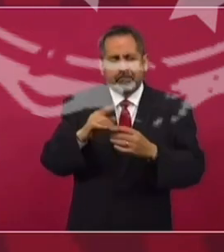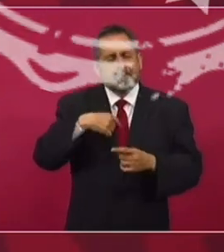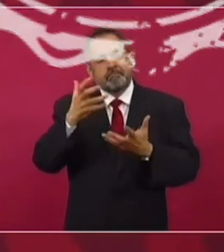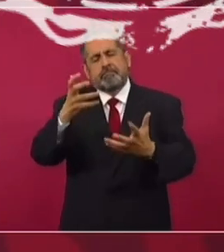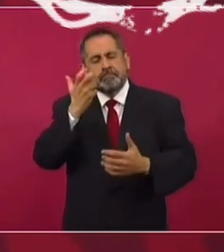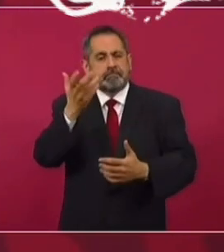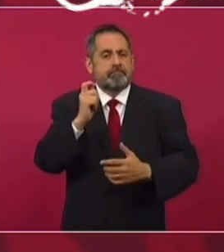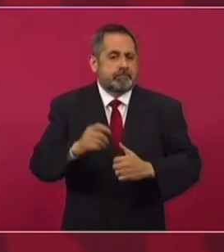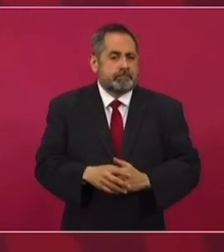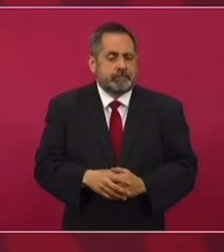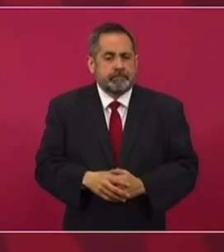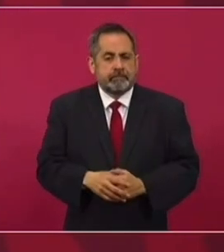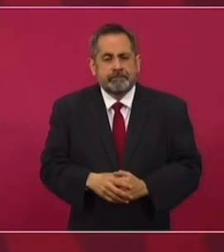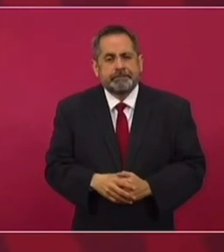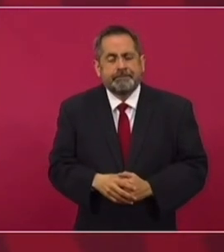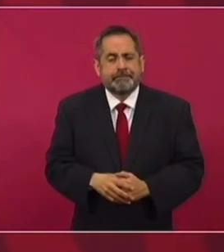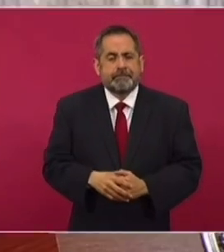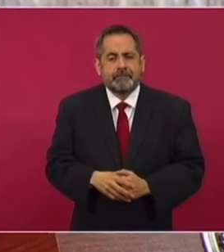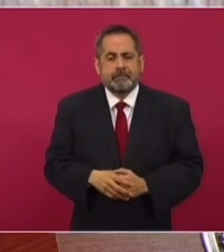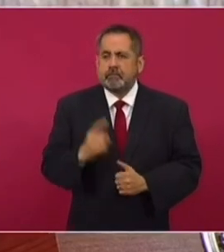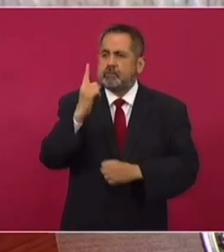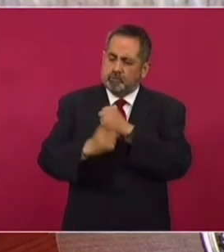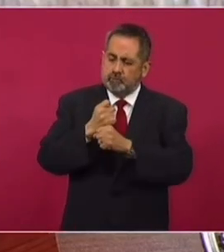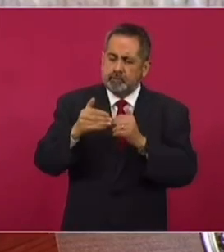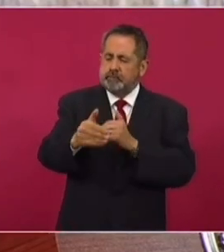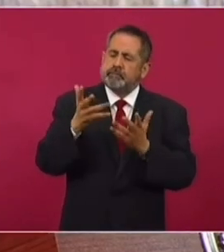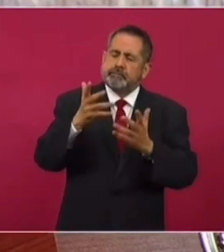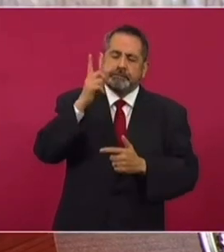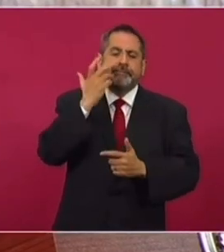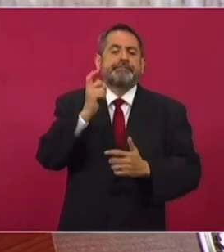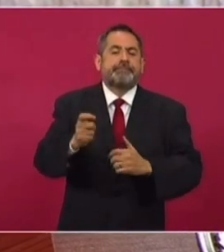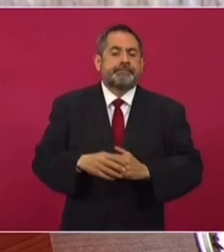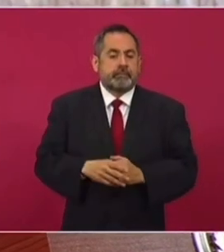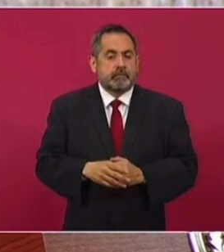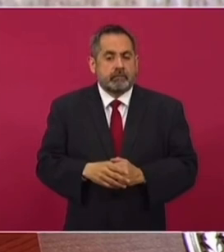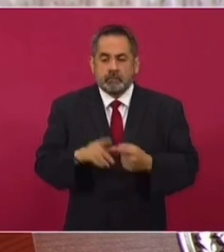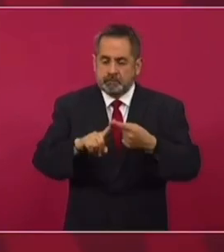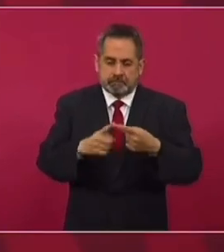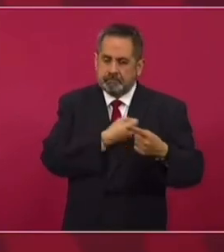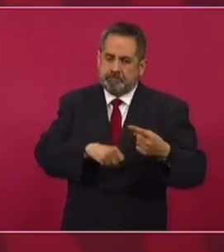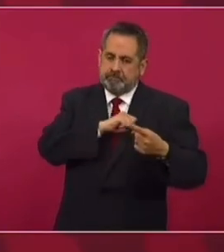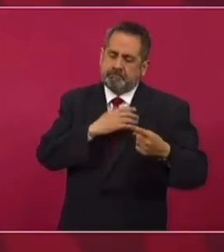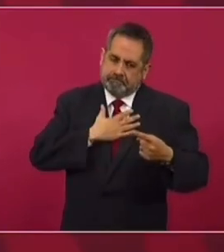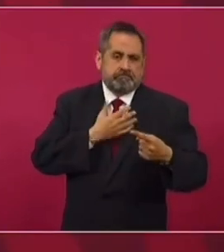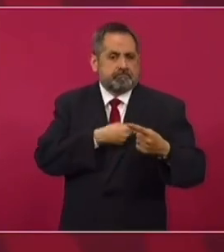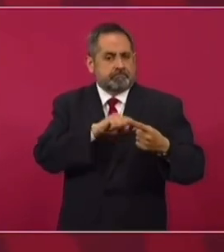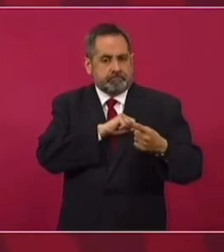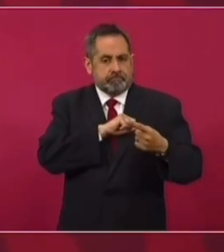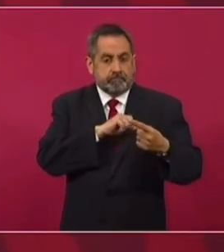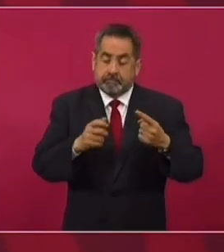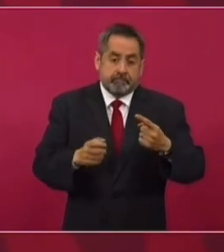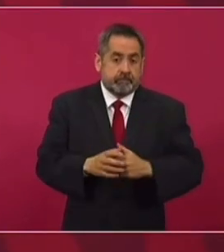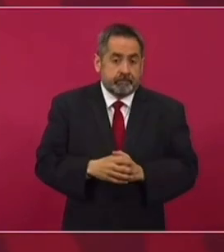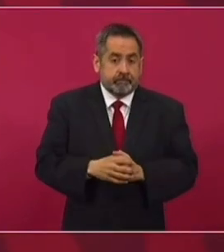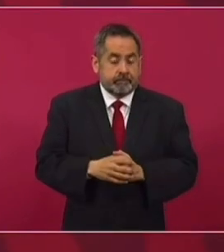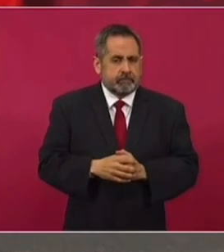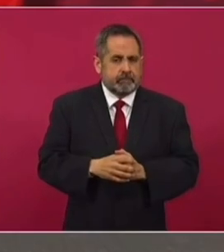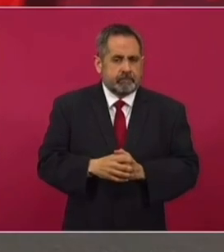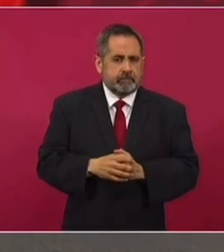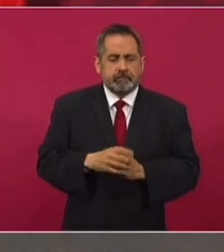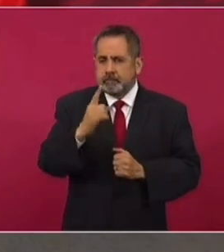como deseo de el nuevo año. Primero, salud. Tenemos